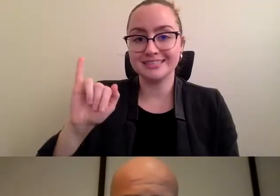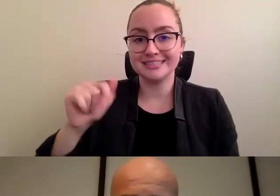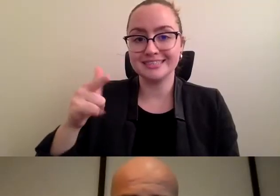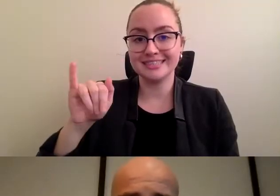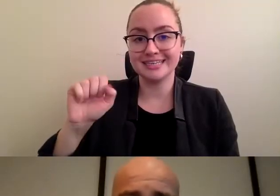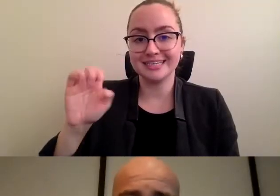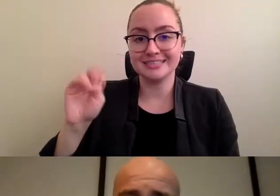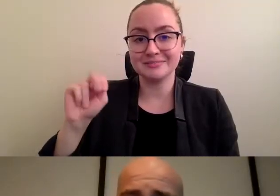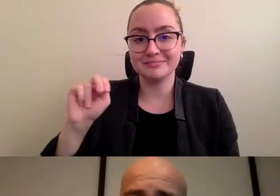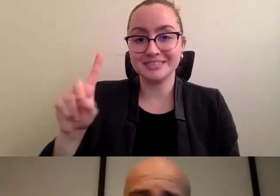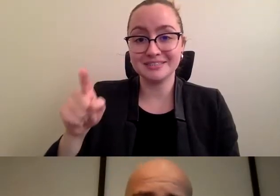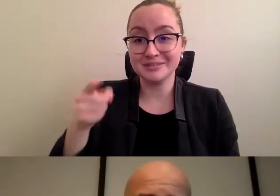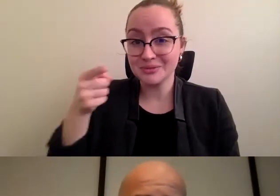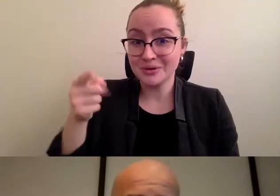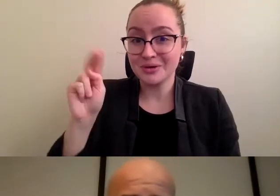Tenemos a Michael Sigismund.